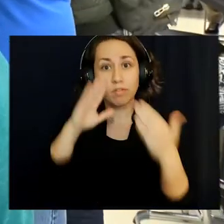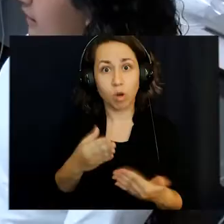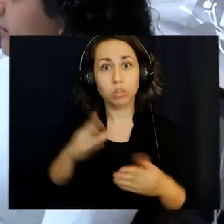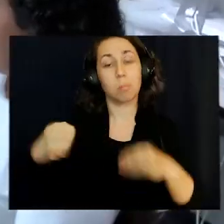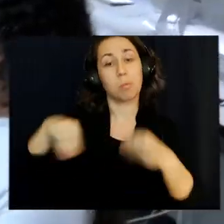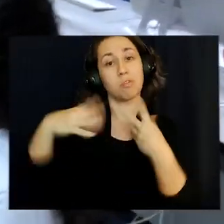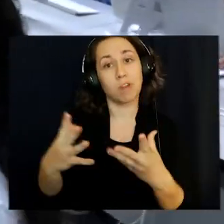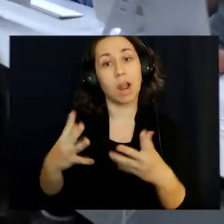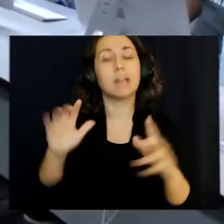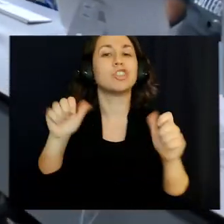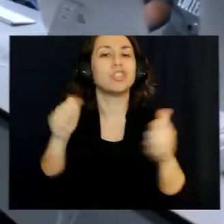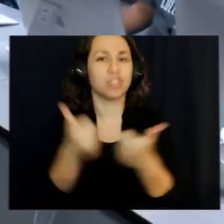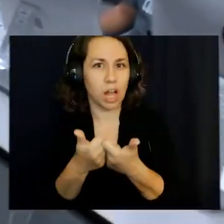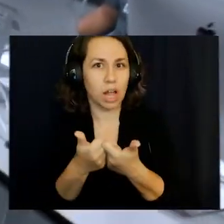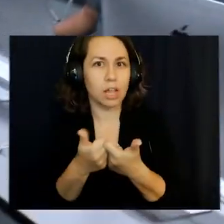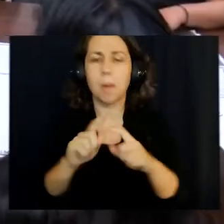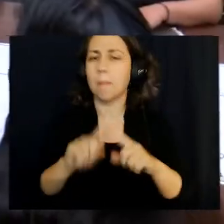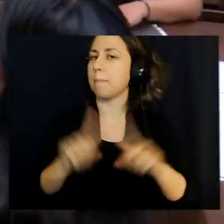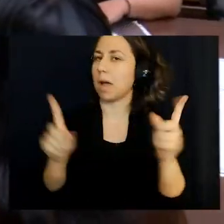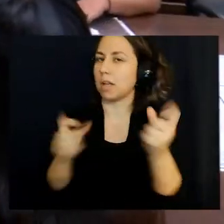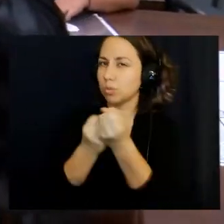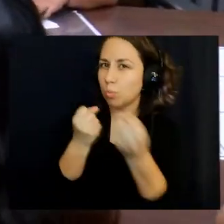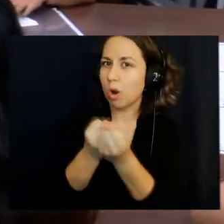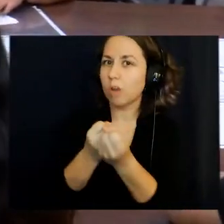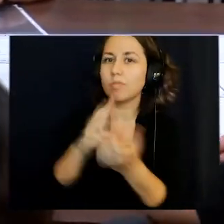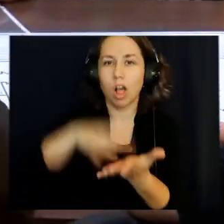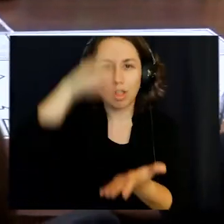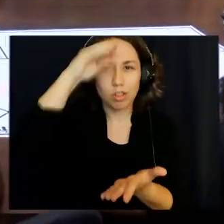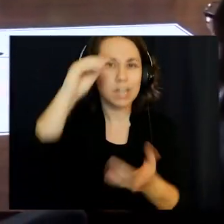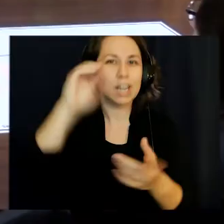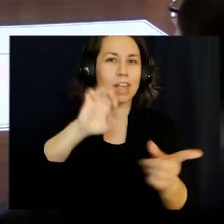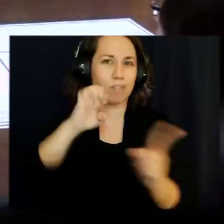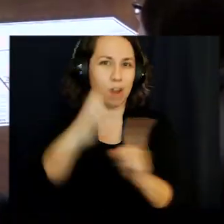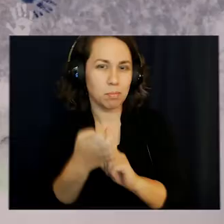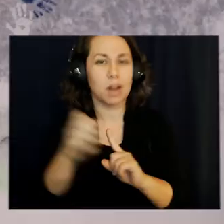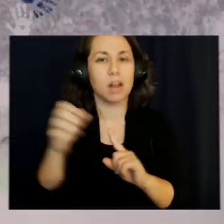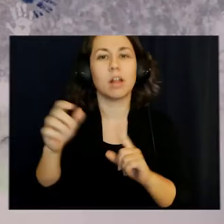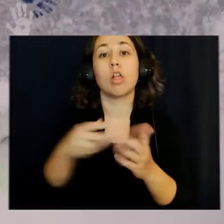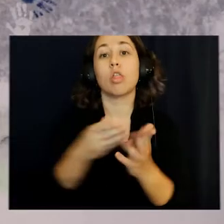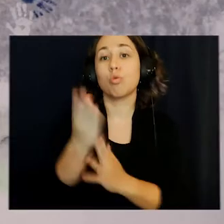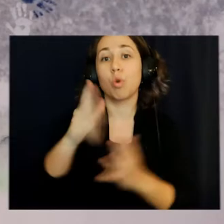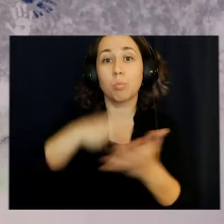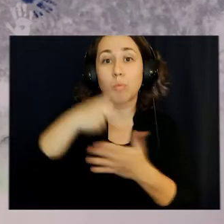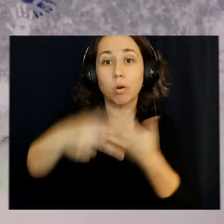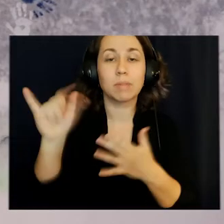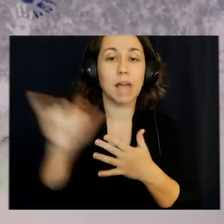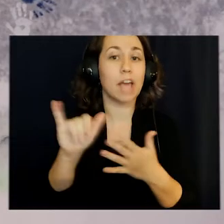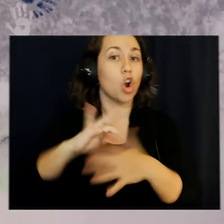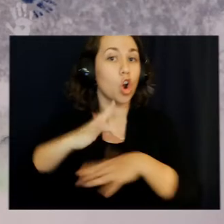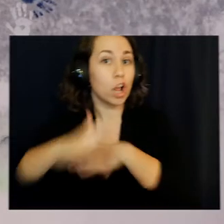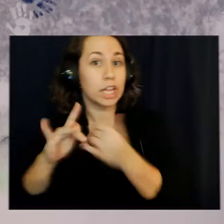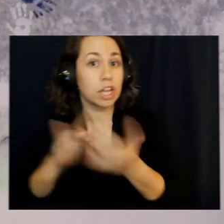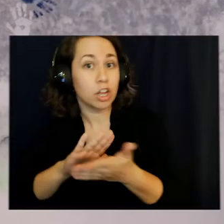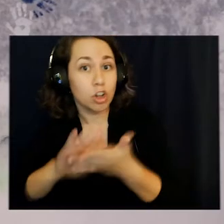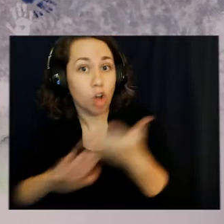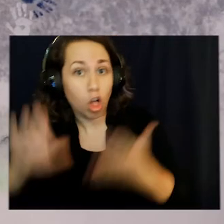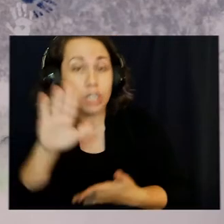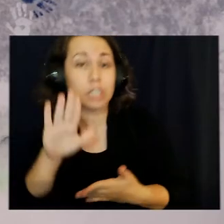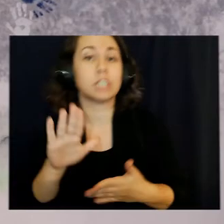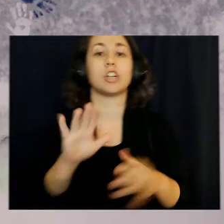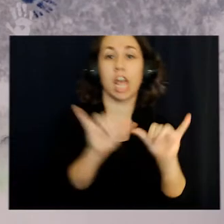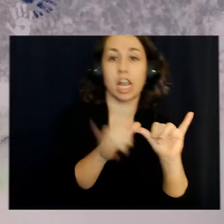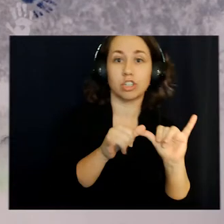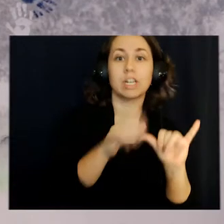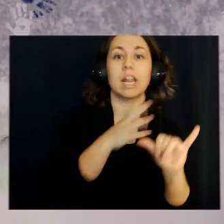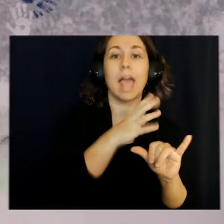de aprendizaje estimulante y riguroso, mediante programas como Colegio Temprano, Ingeniería y academias como